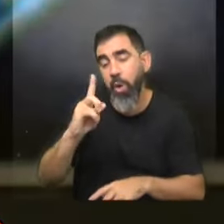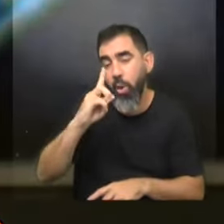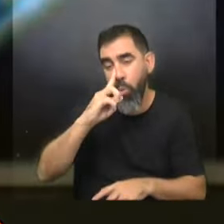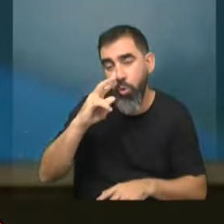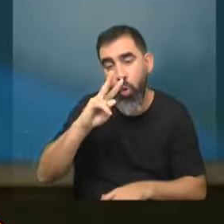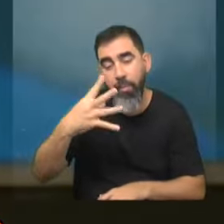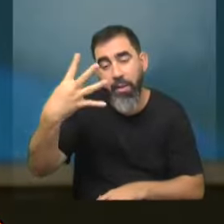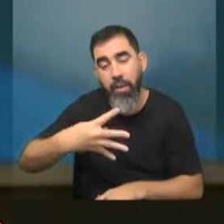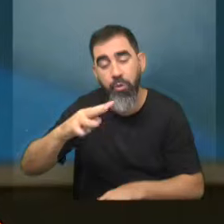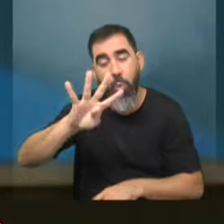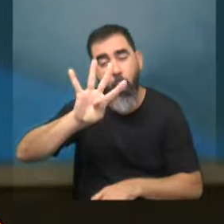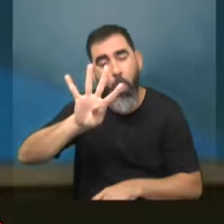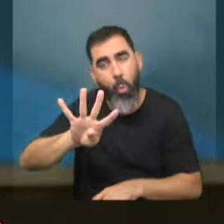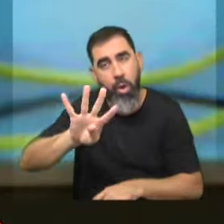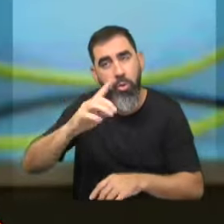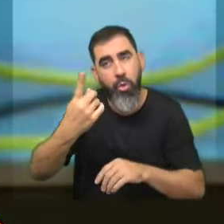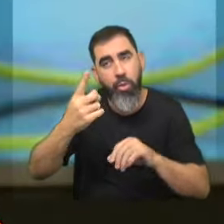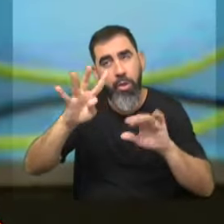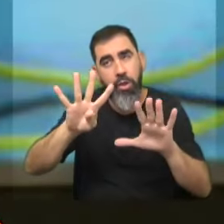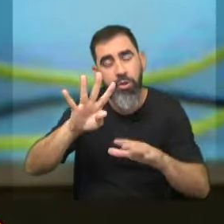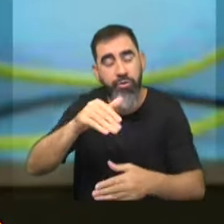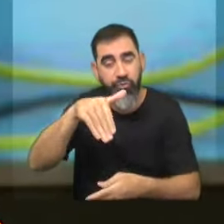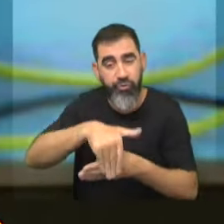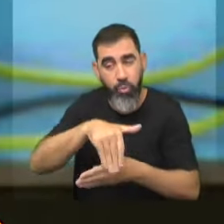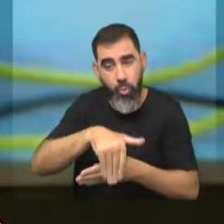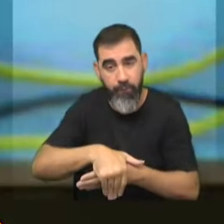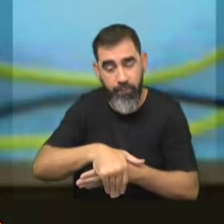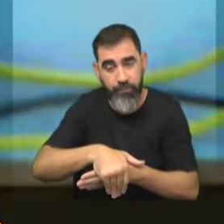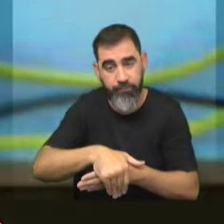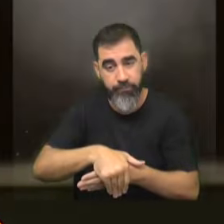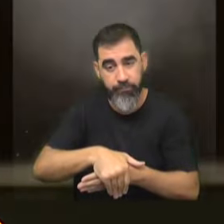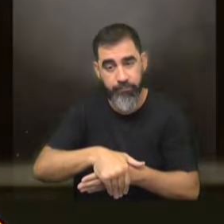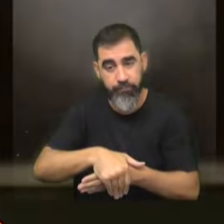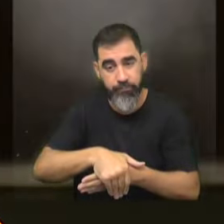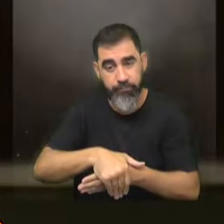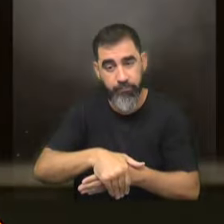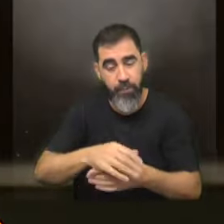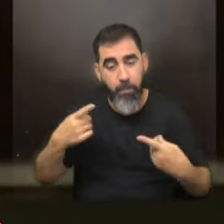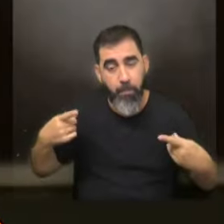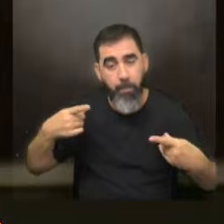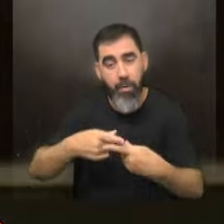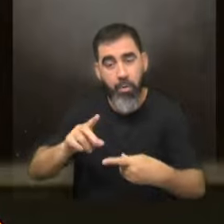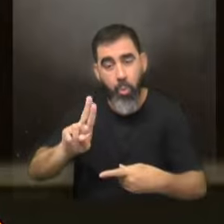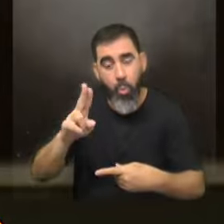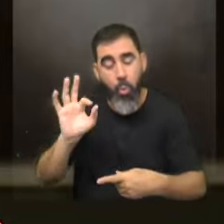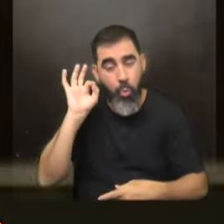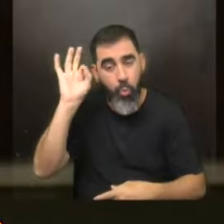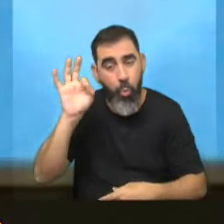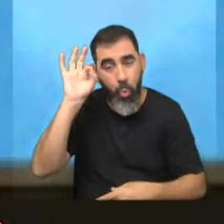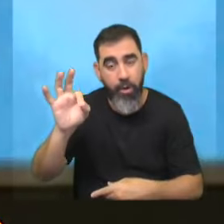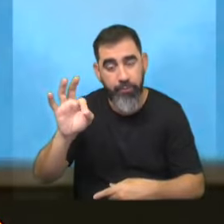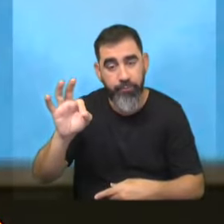de 2014, a las 4:19 de la tarde, en pleno partido de Uruguay-Inglaterra.